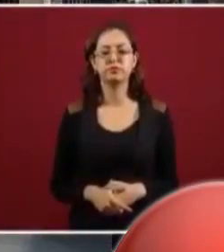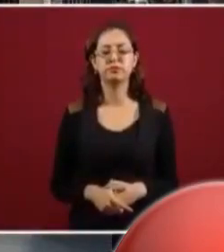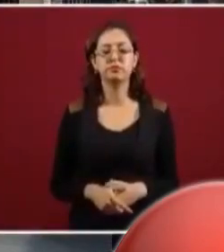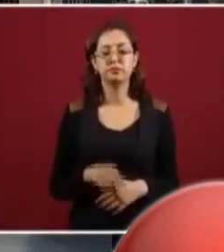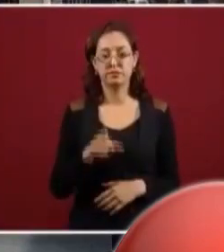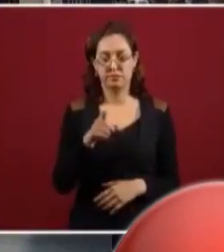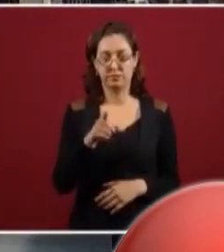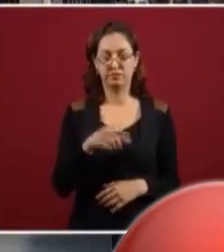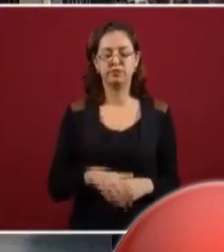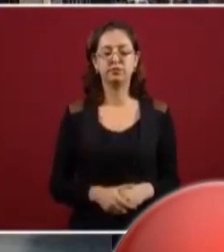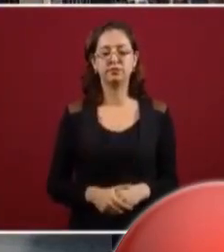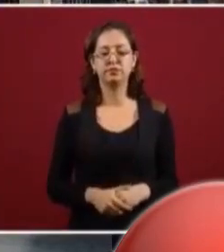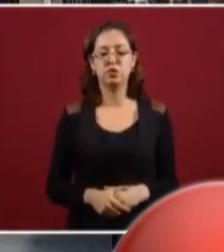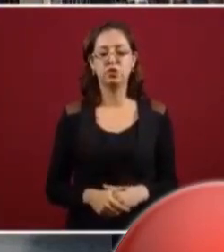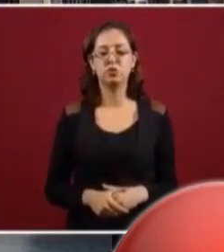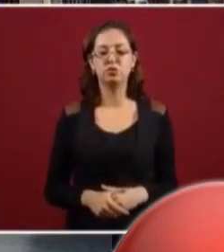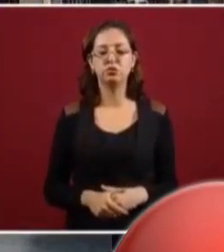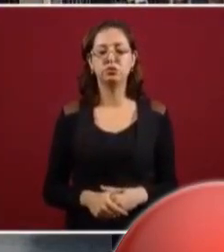A ver.